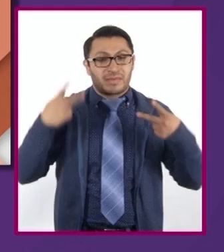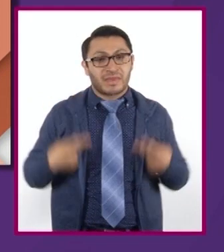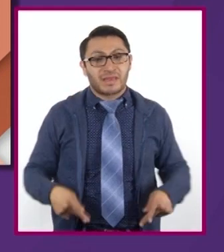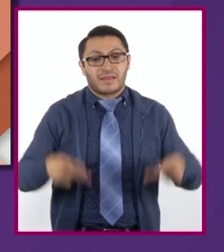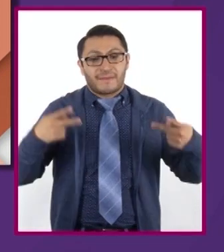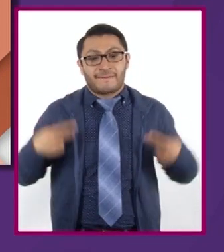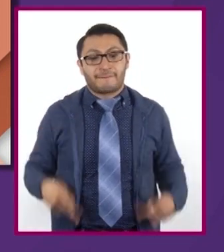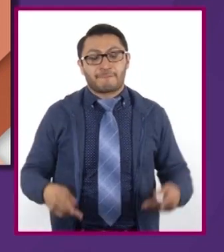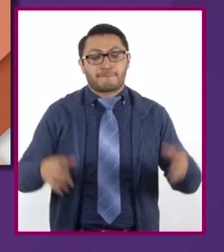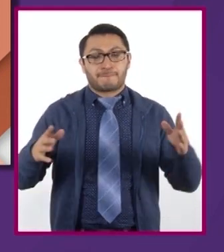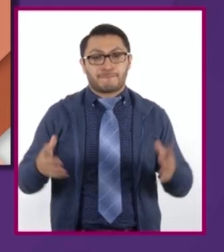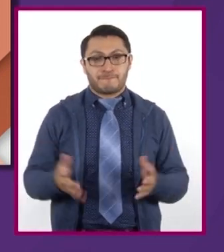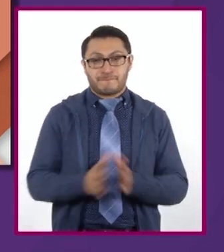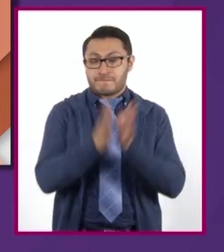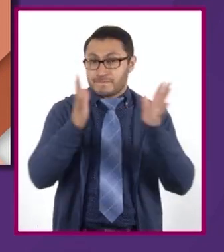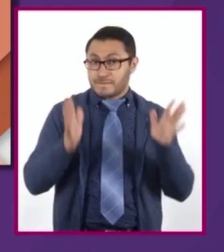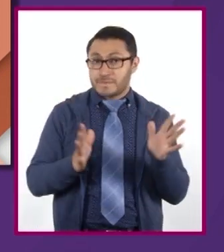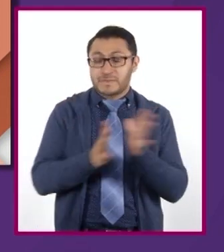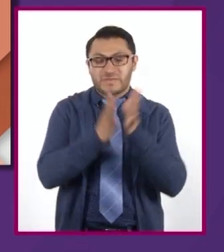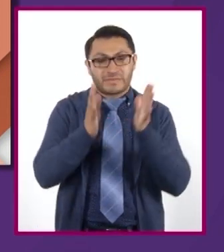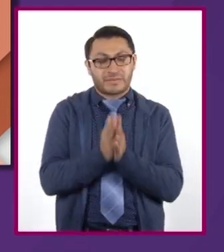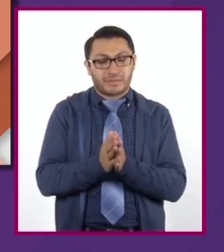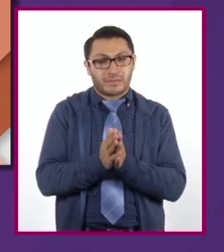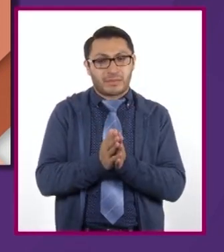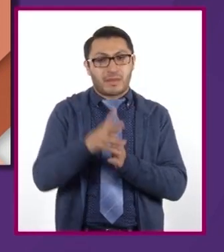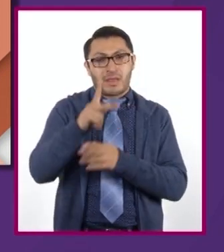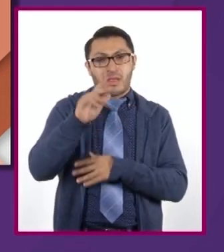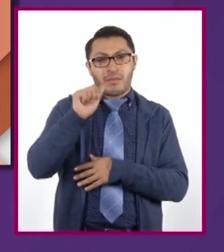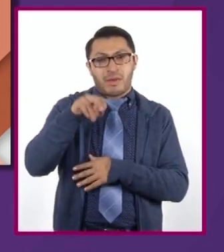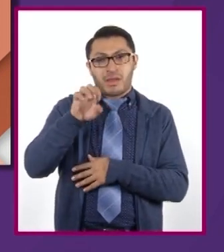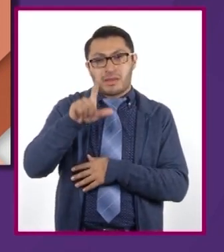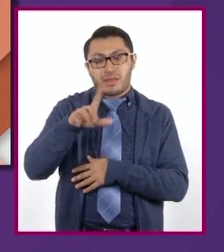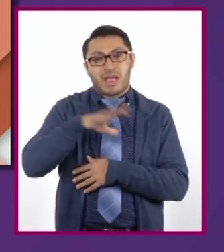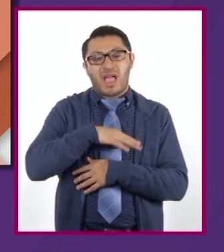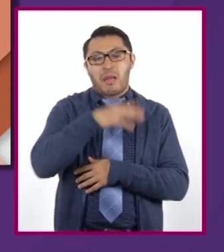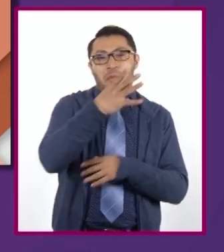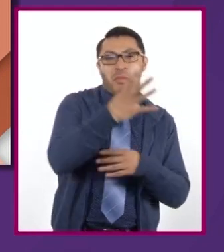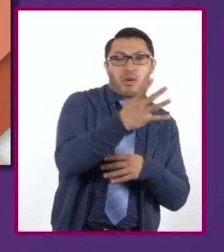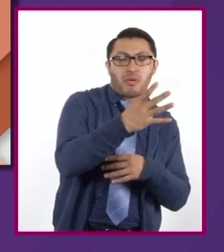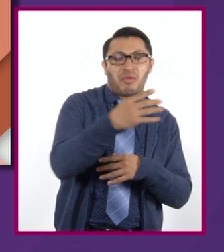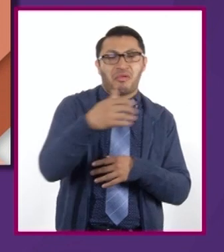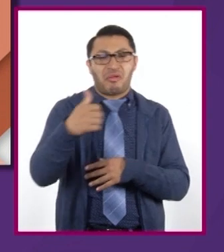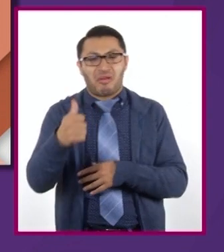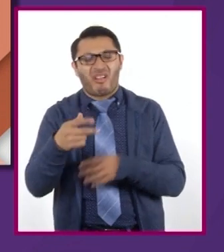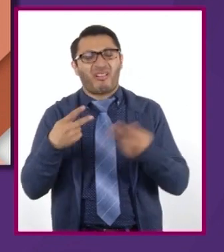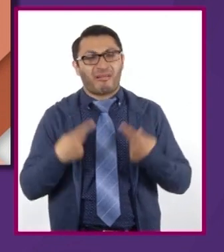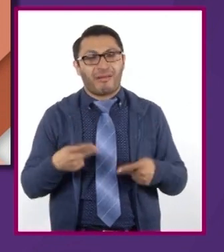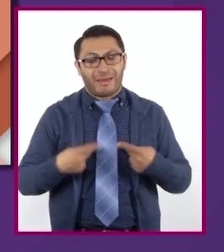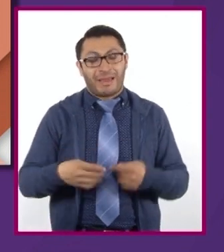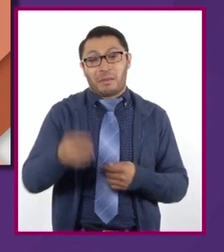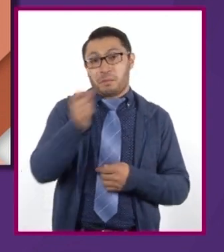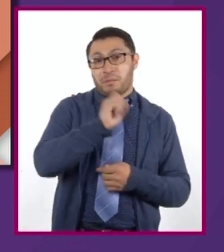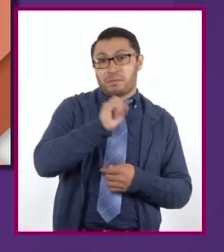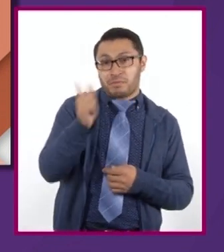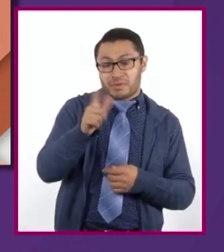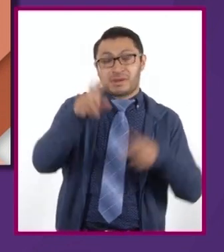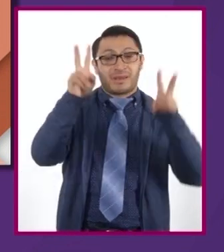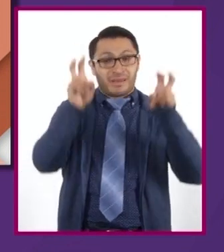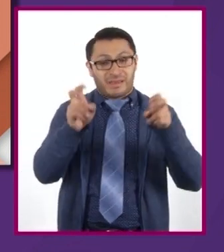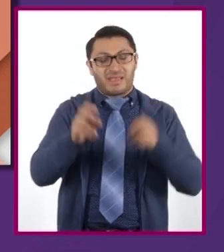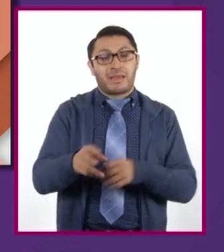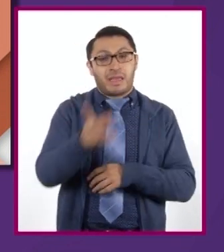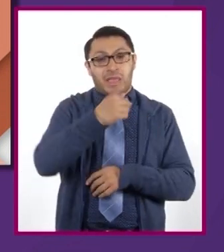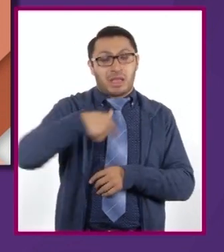participantes. Generalmente, en un panel participan entre 4 y 6 personas que son expertos en el tema y